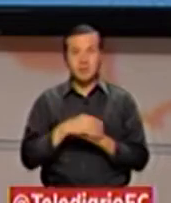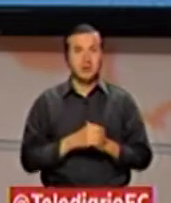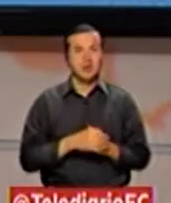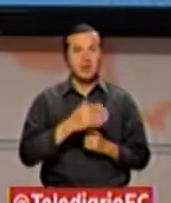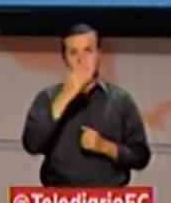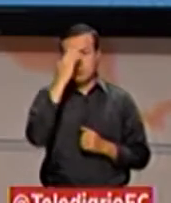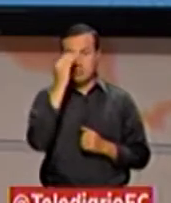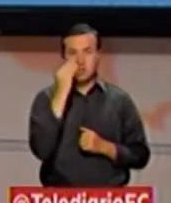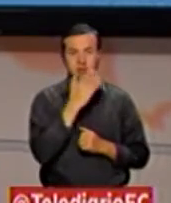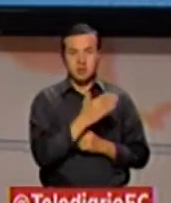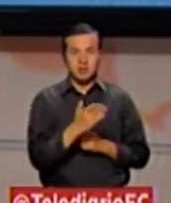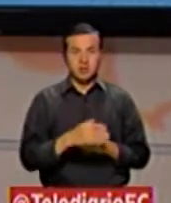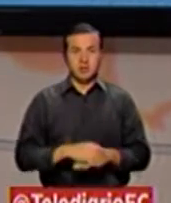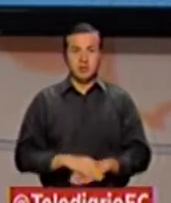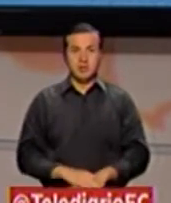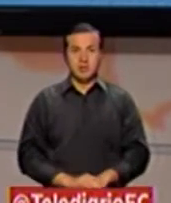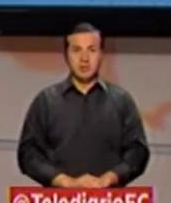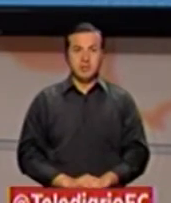días.